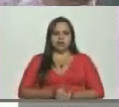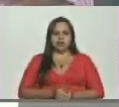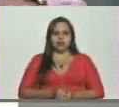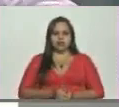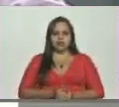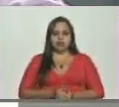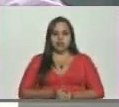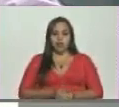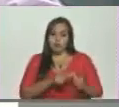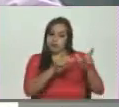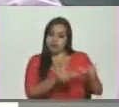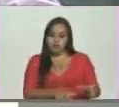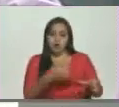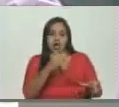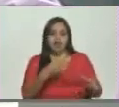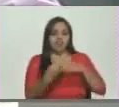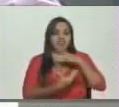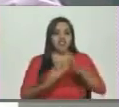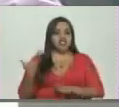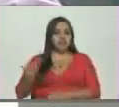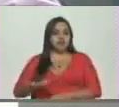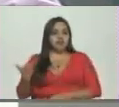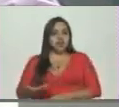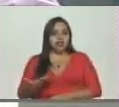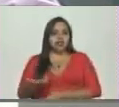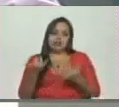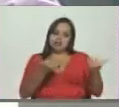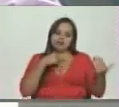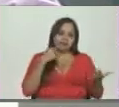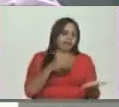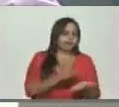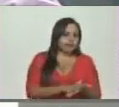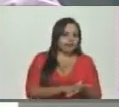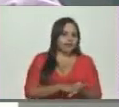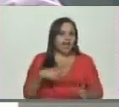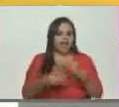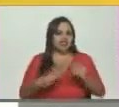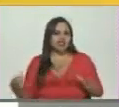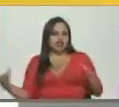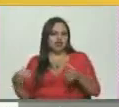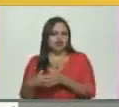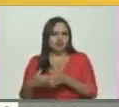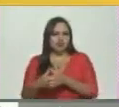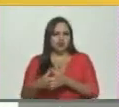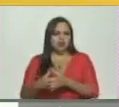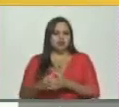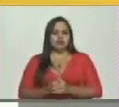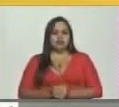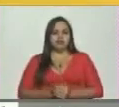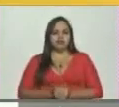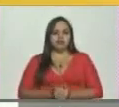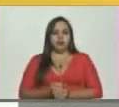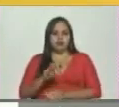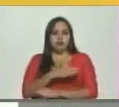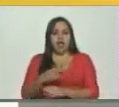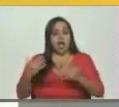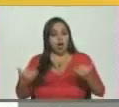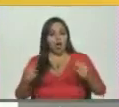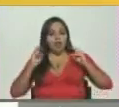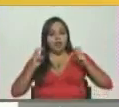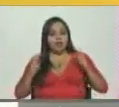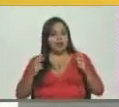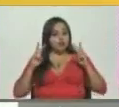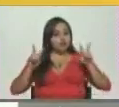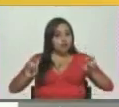que fue uno de los pilares fundamentales dentro de lo que es la creación de Francisco Pacheco y su pueblo. Este tema que nosotros traemos a continuación lo quise